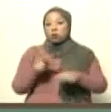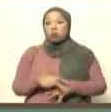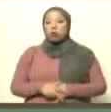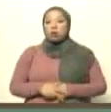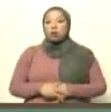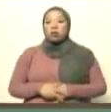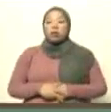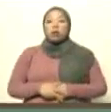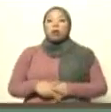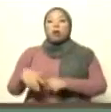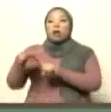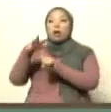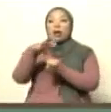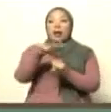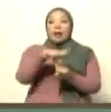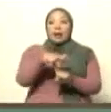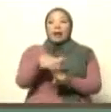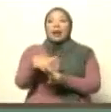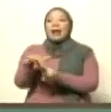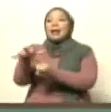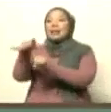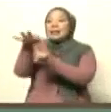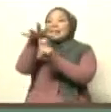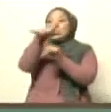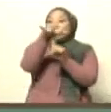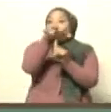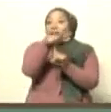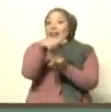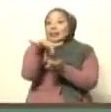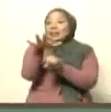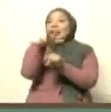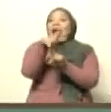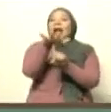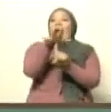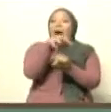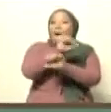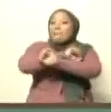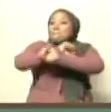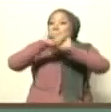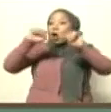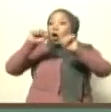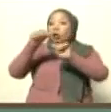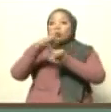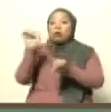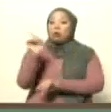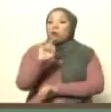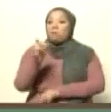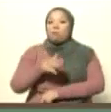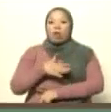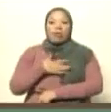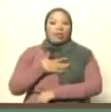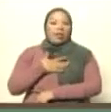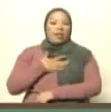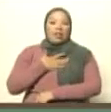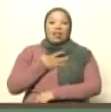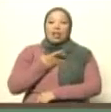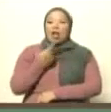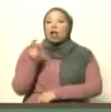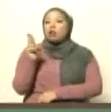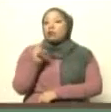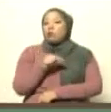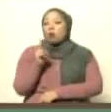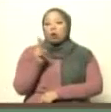hacer aquí en Venezuela, lo trataron de hacer en Nicaragua. Tal como aquí y allá, no han podido ni podrán.